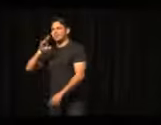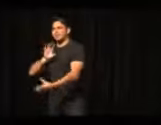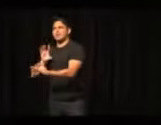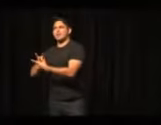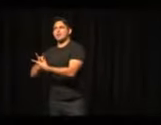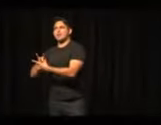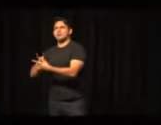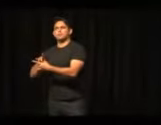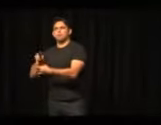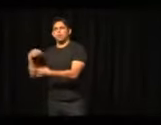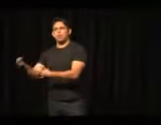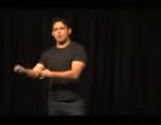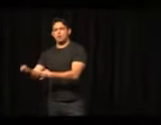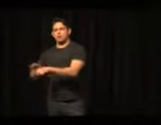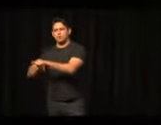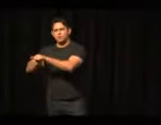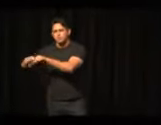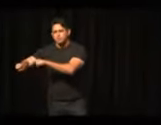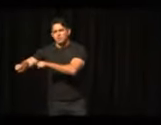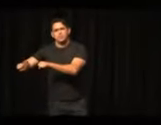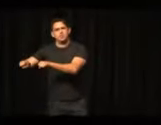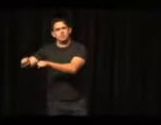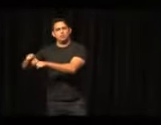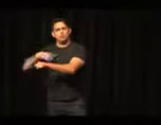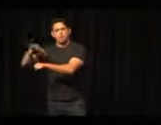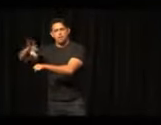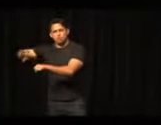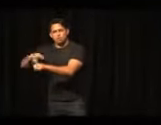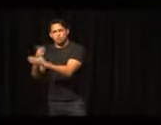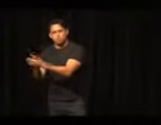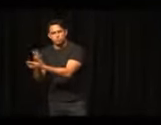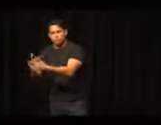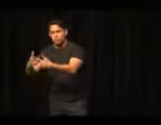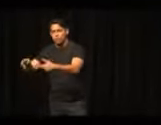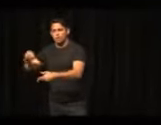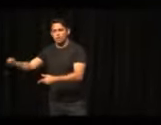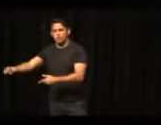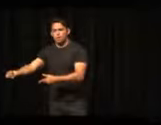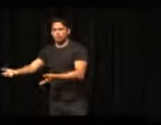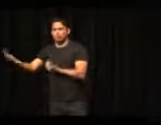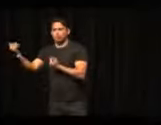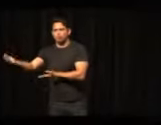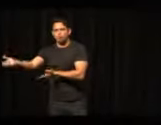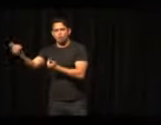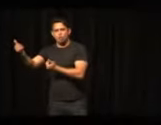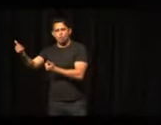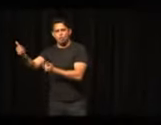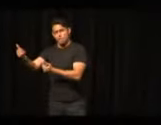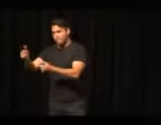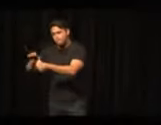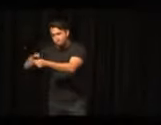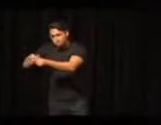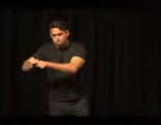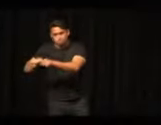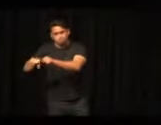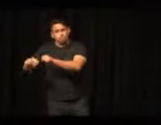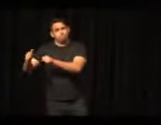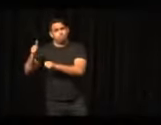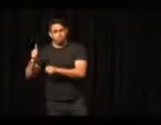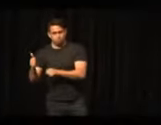al tema de la formación continuada en servicio y la idea de formación de jóvenes protagonistas.